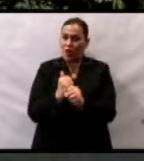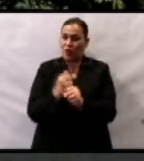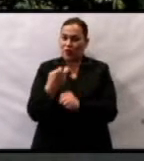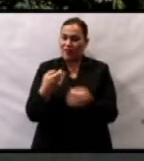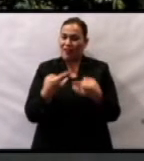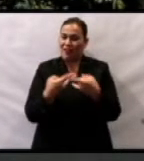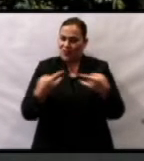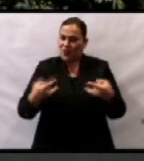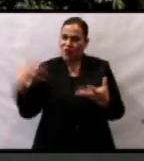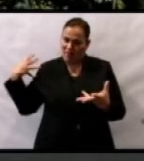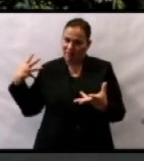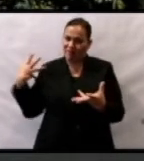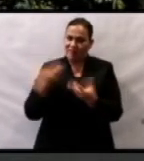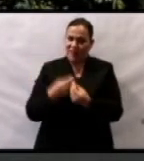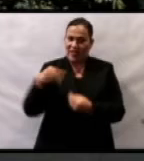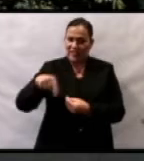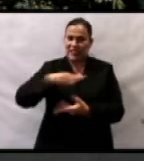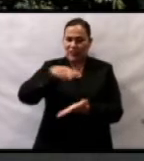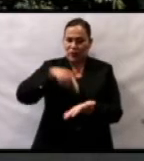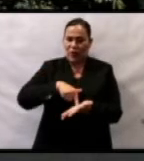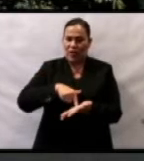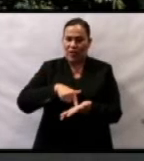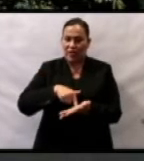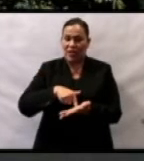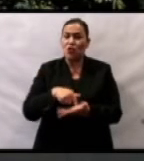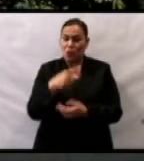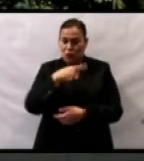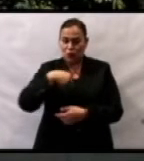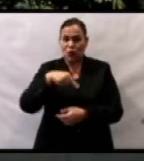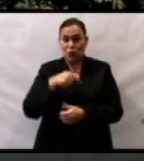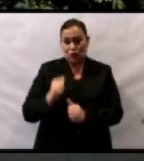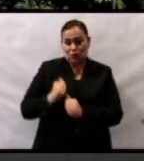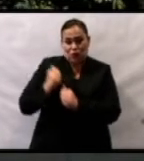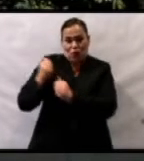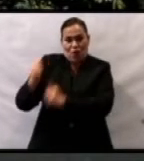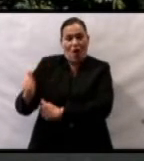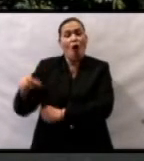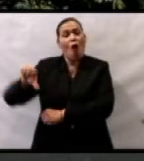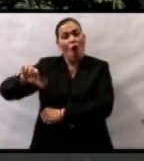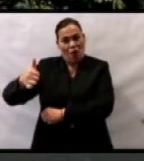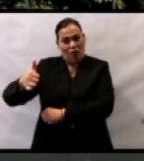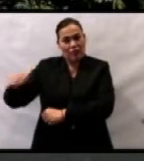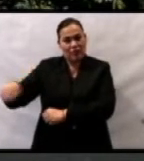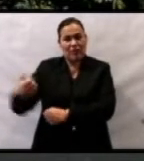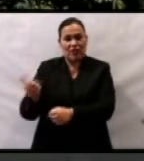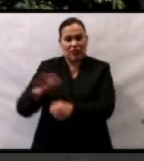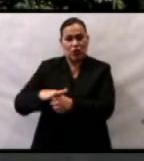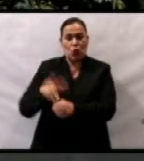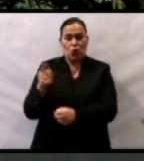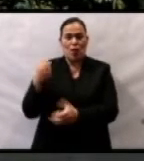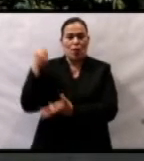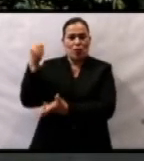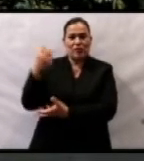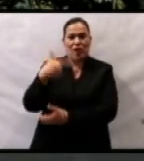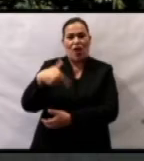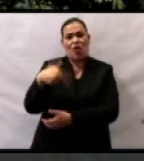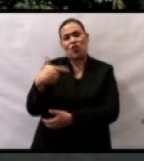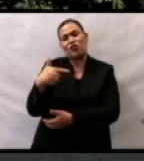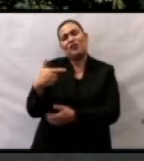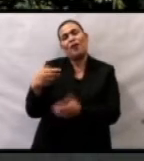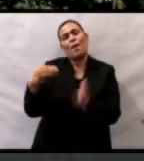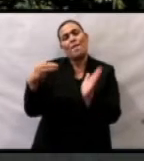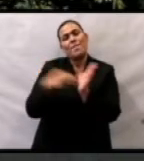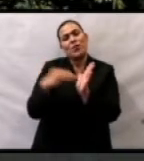Tepatitlán. Incluso dejaremos a la siguiente administración una bolsa de 12 millones de pesos con la